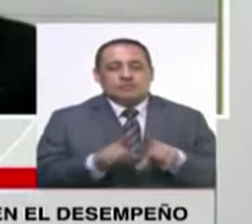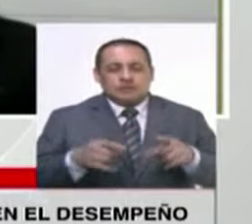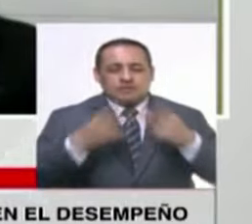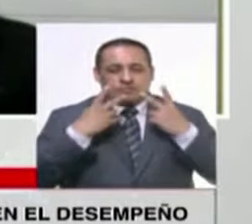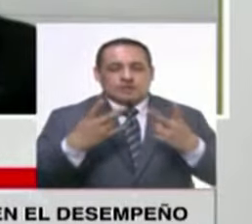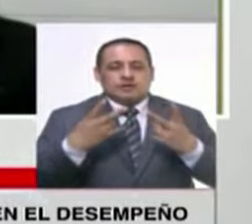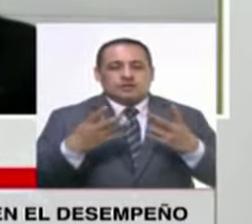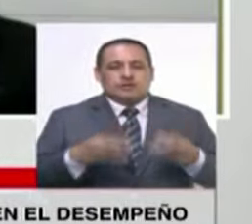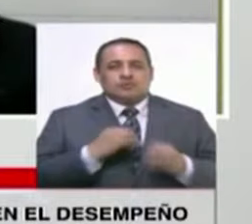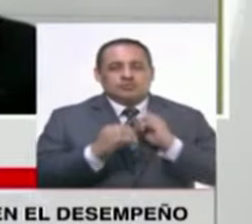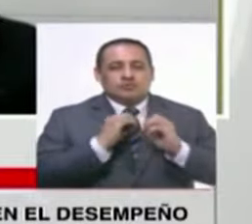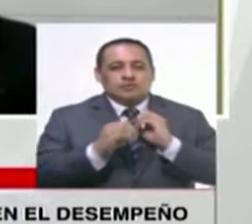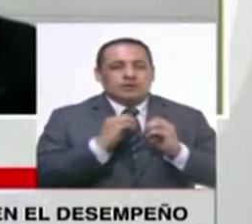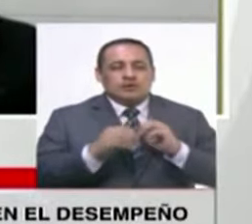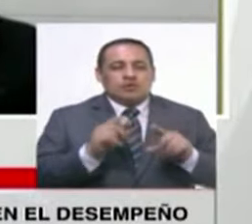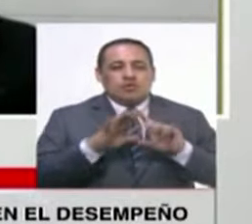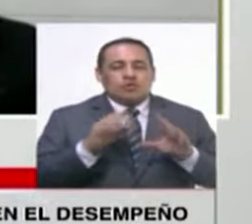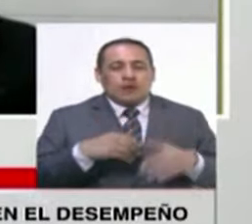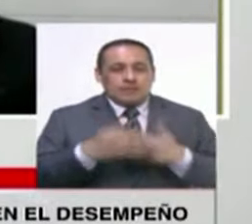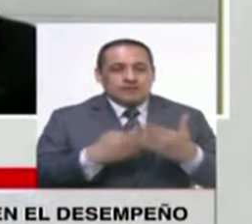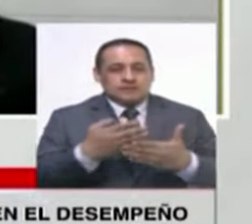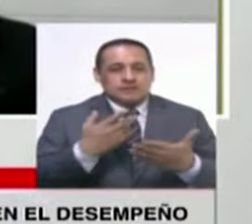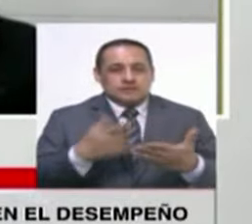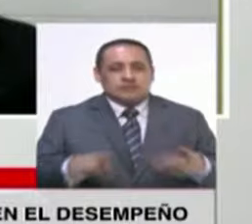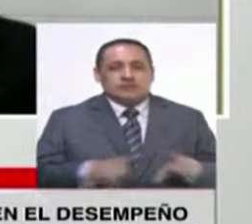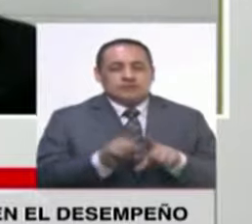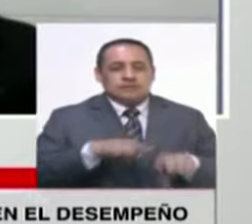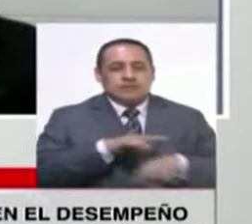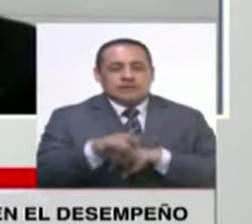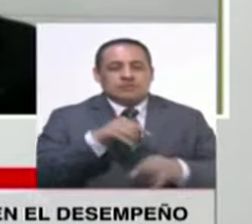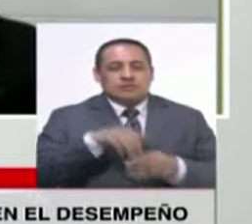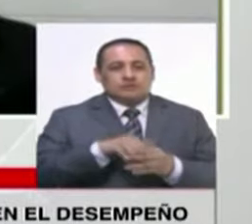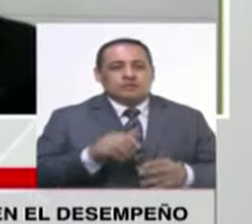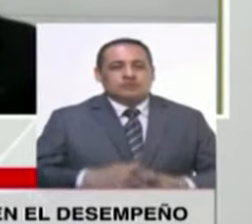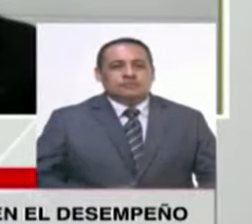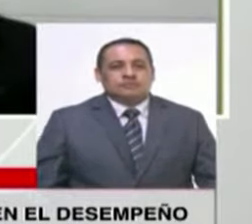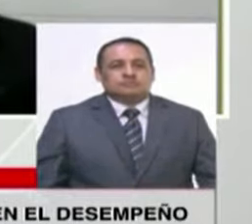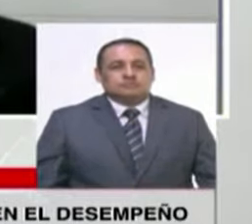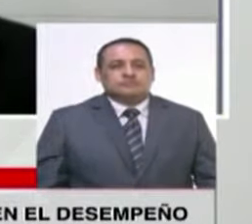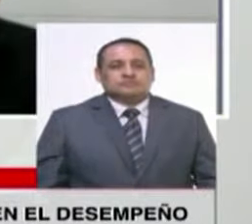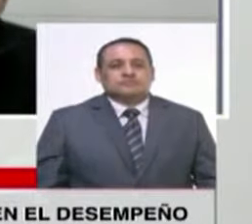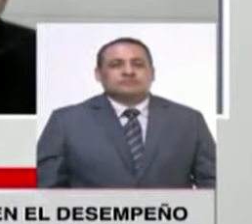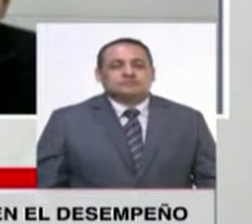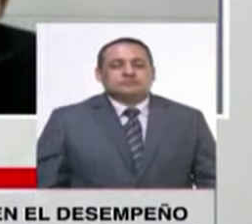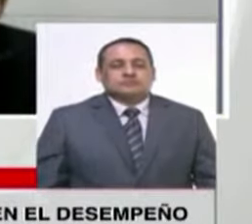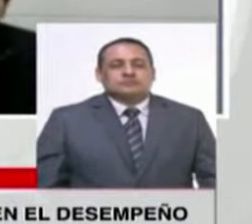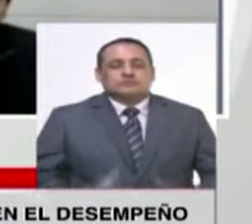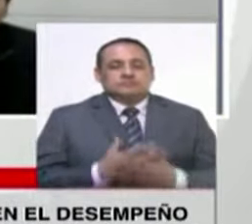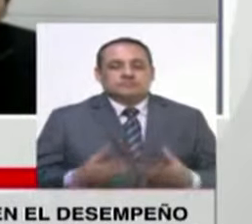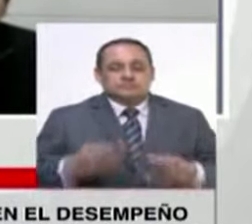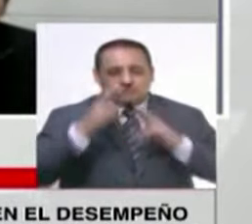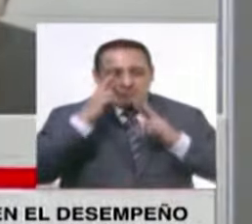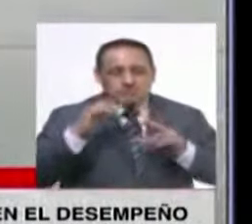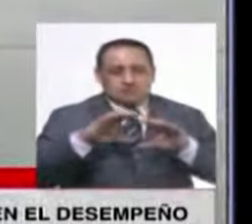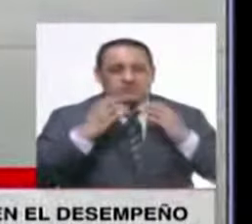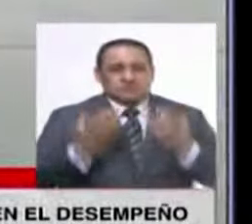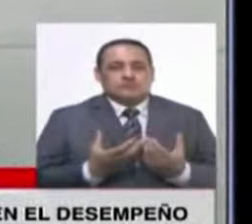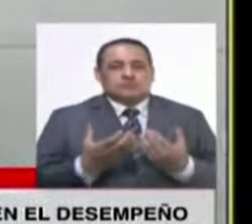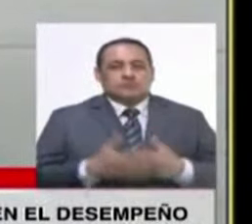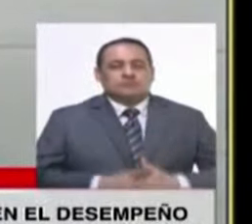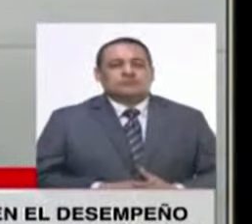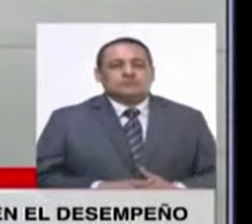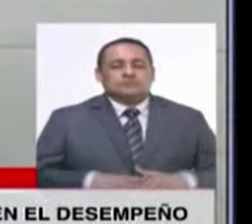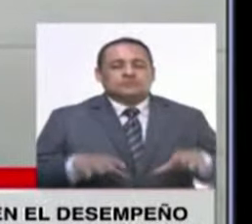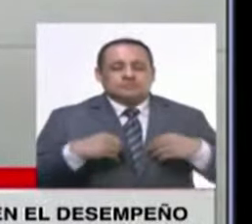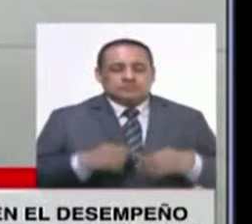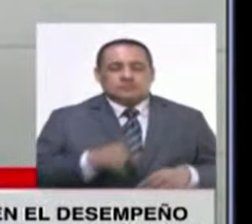configurar o efectivizar ese fraude electoral? Con todo respeto, señor congresista,